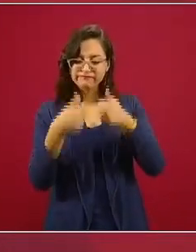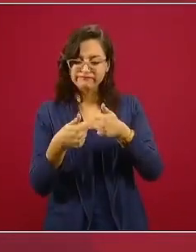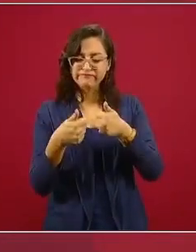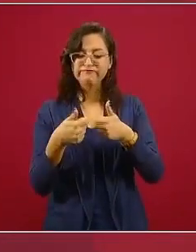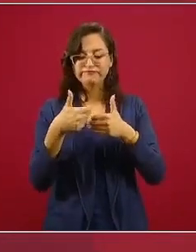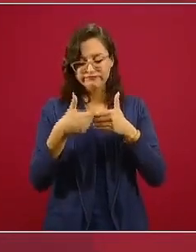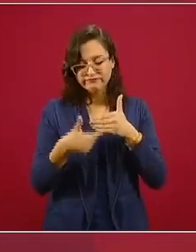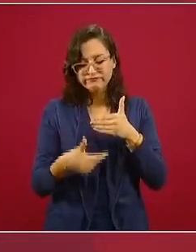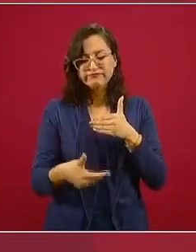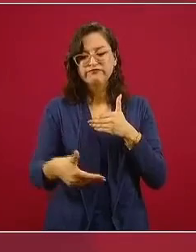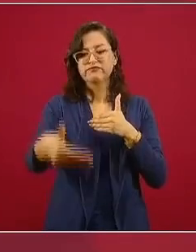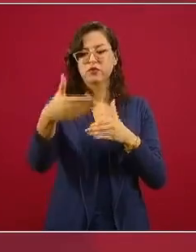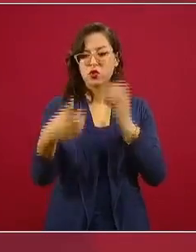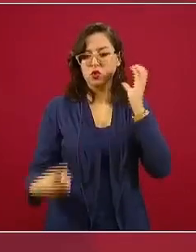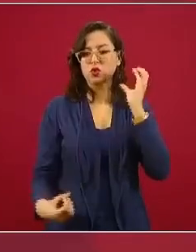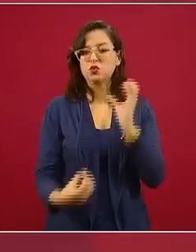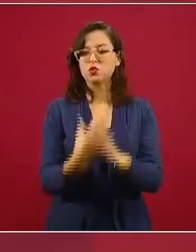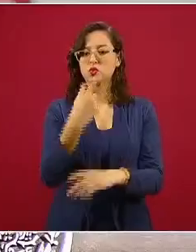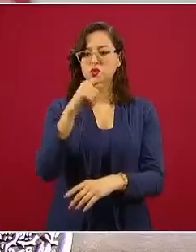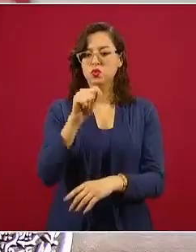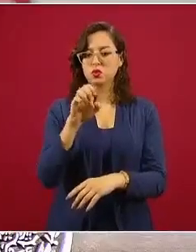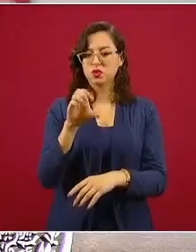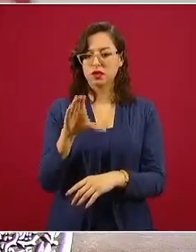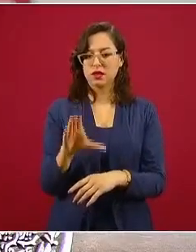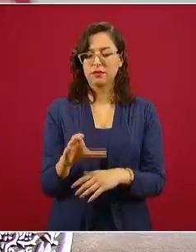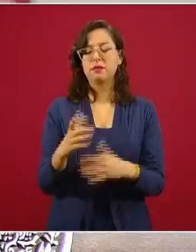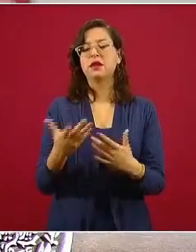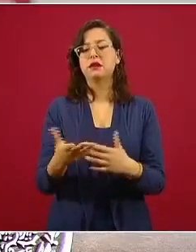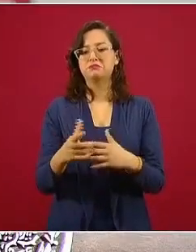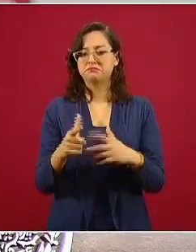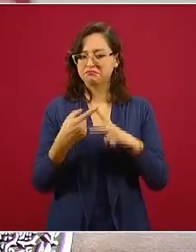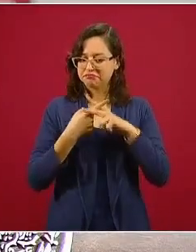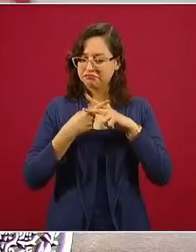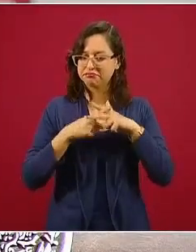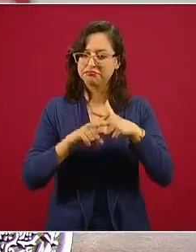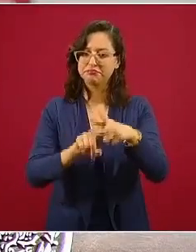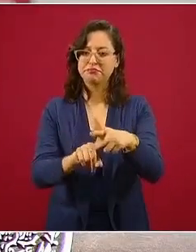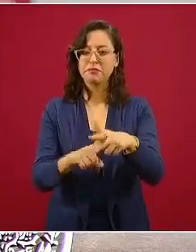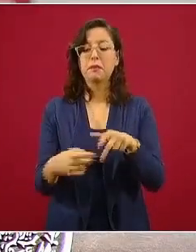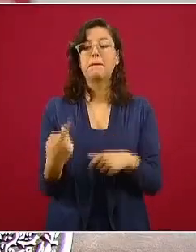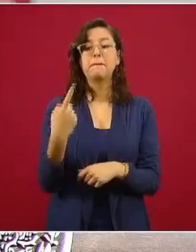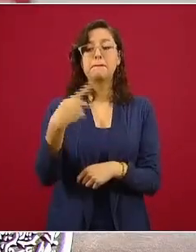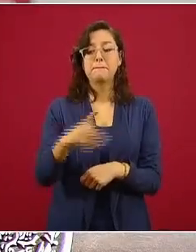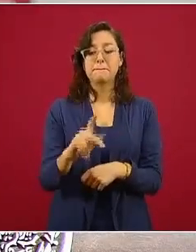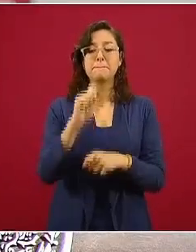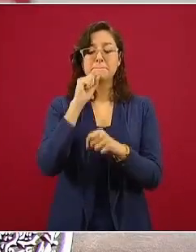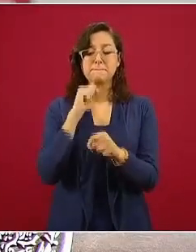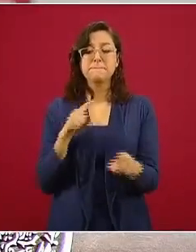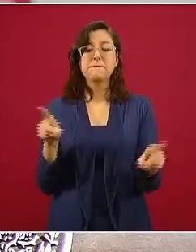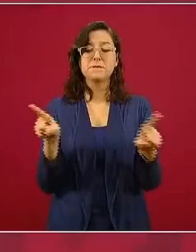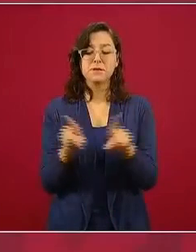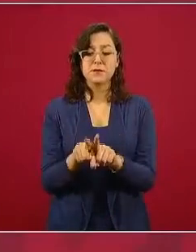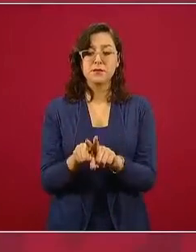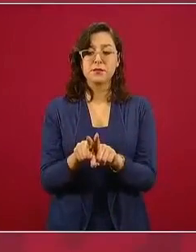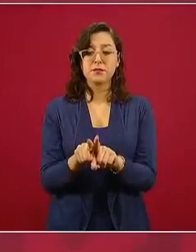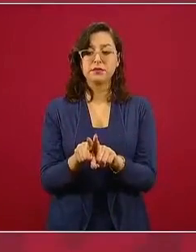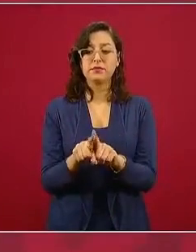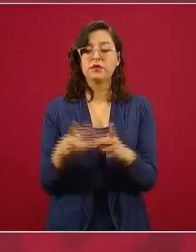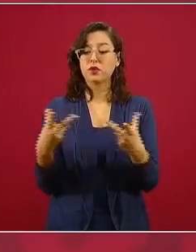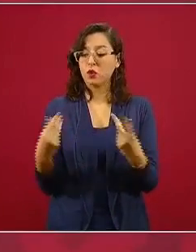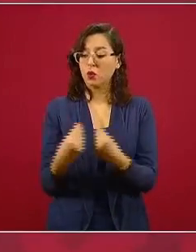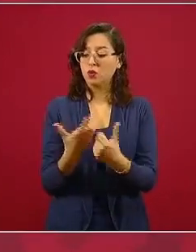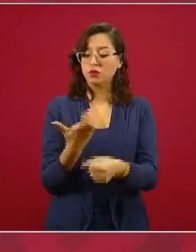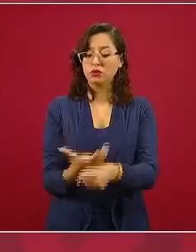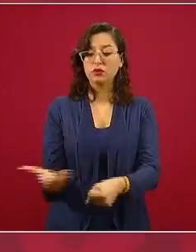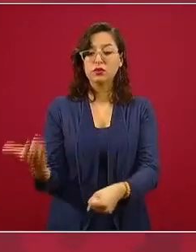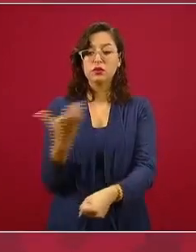llevar a buen puerto la implementación del Tratado de Libre Comercio, pero también la colaboración,